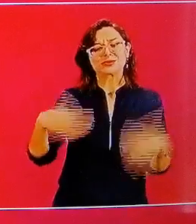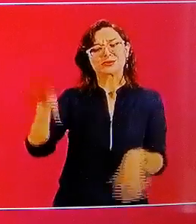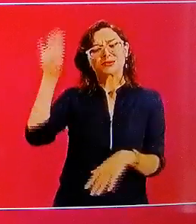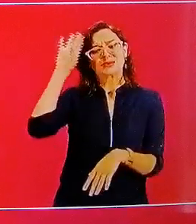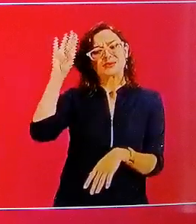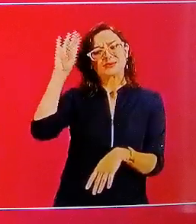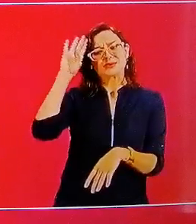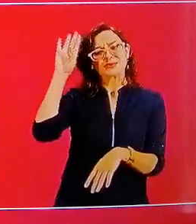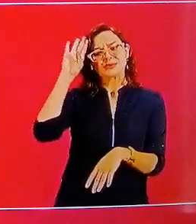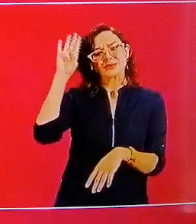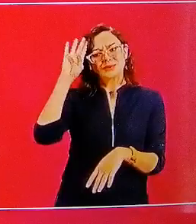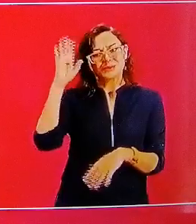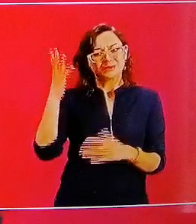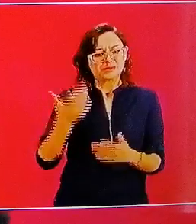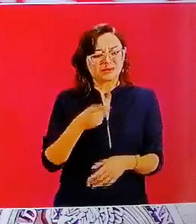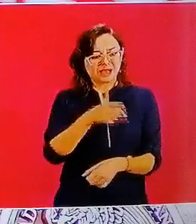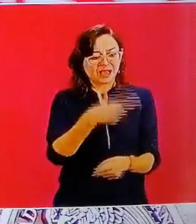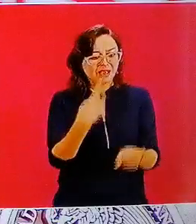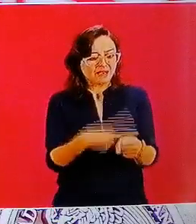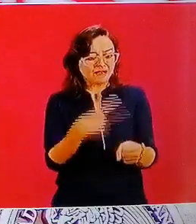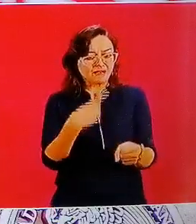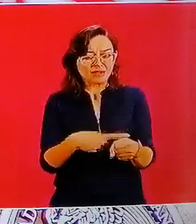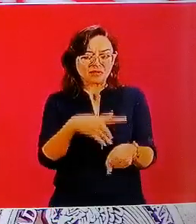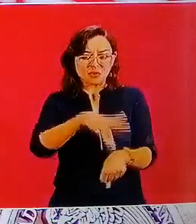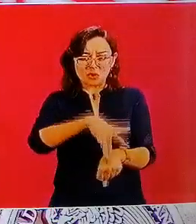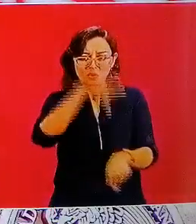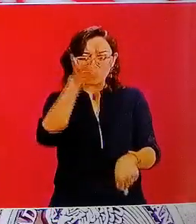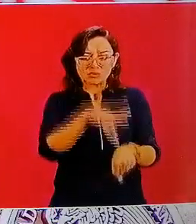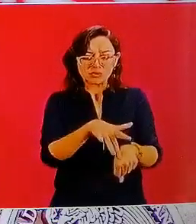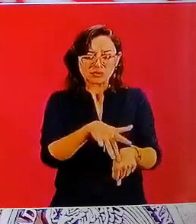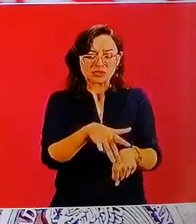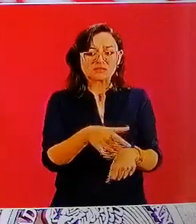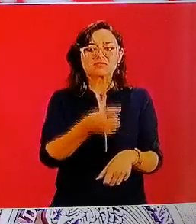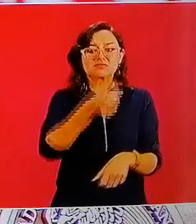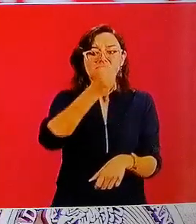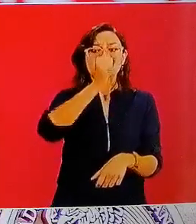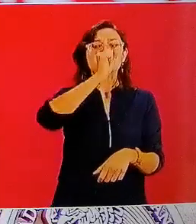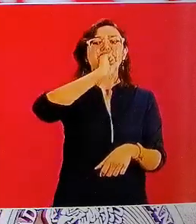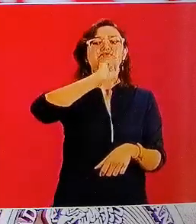ya cuando se está atendiendo a un paciente intubado.